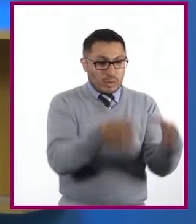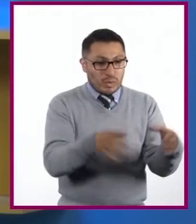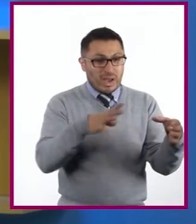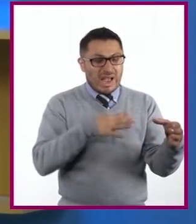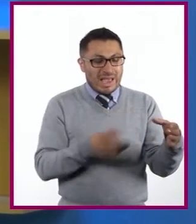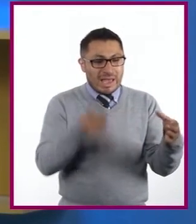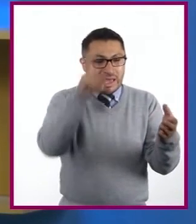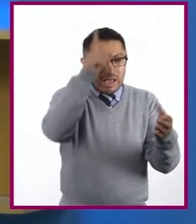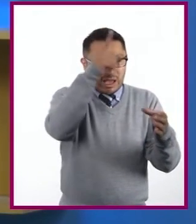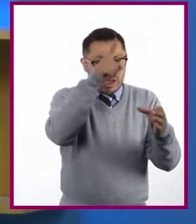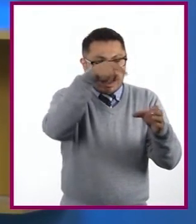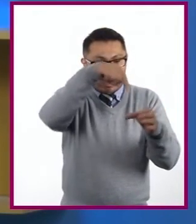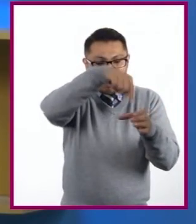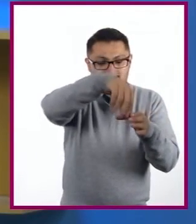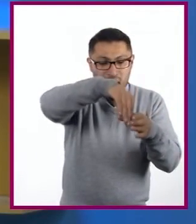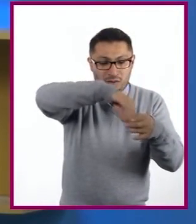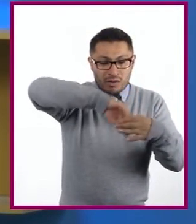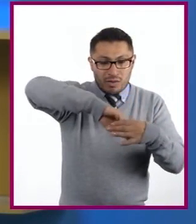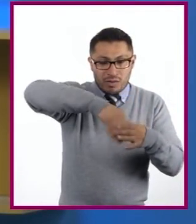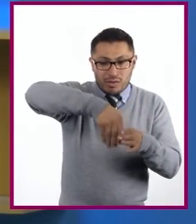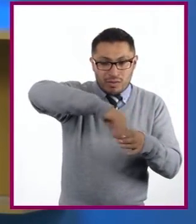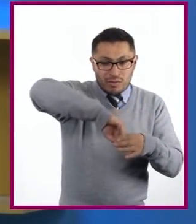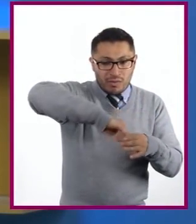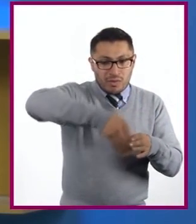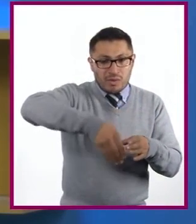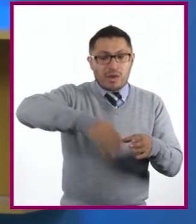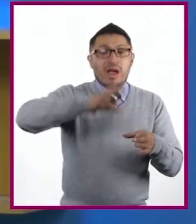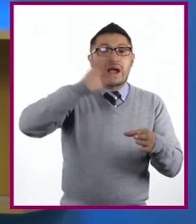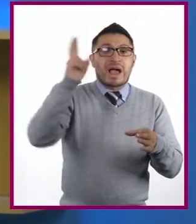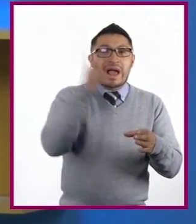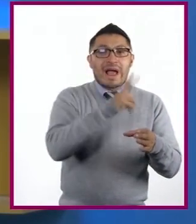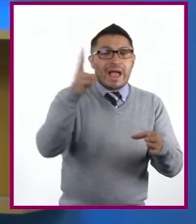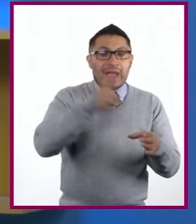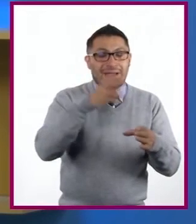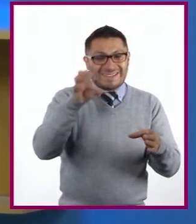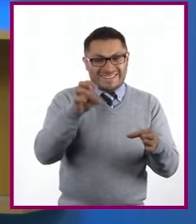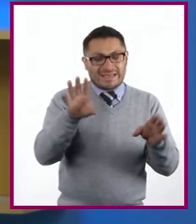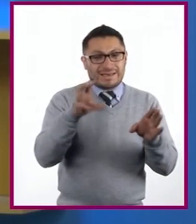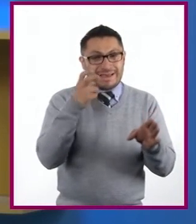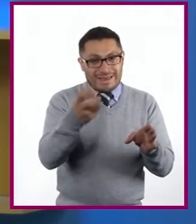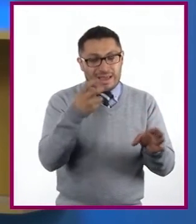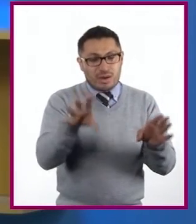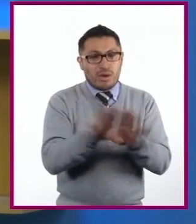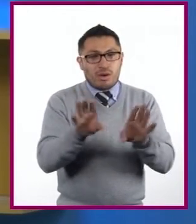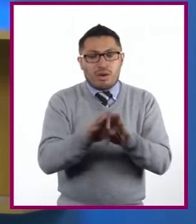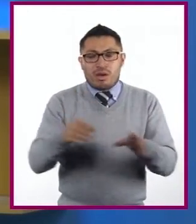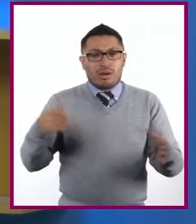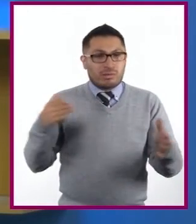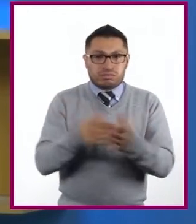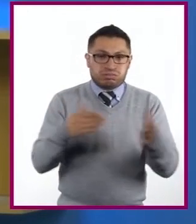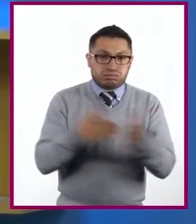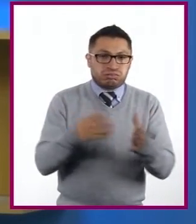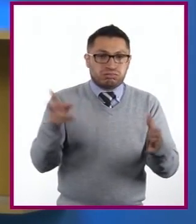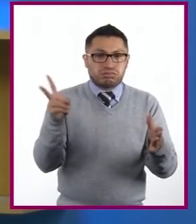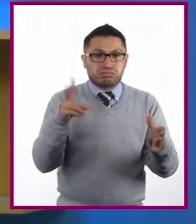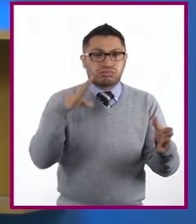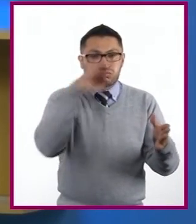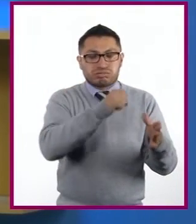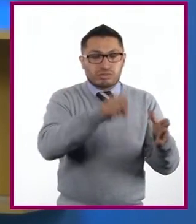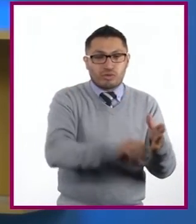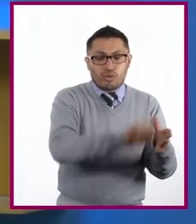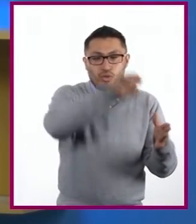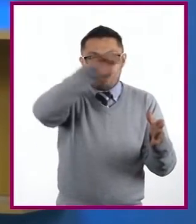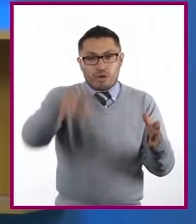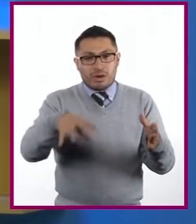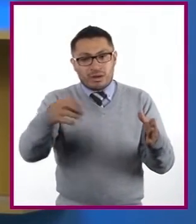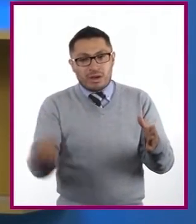rellena de aire, el cual es un aislante del calor, y es eso lo que inhibe la transferencia de calor tanto del interior del termo al